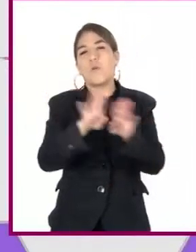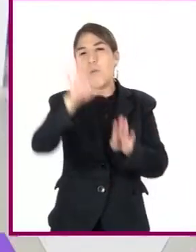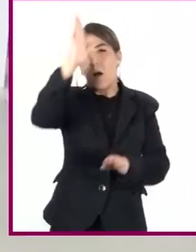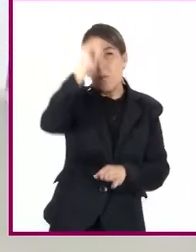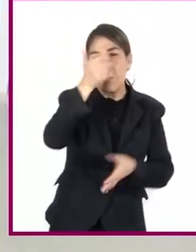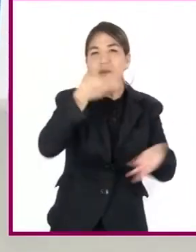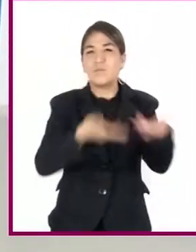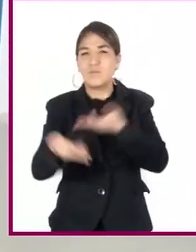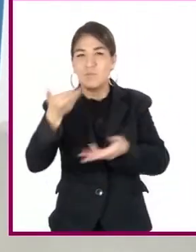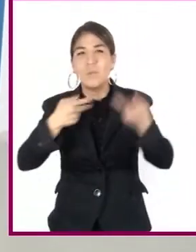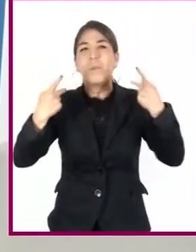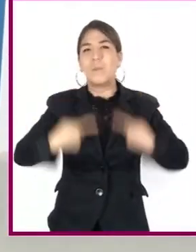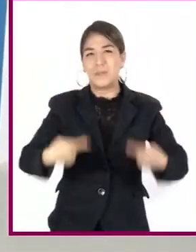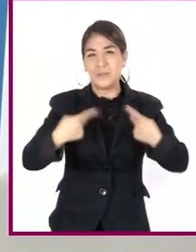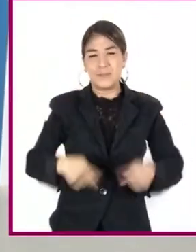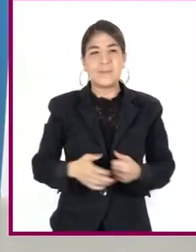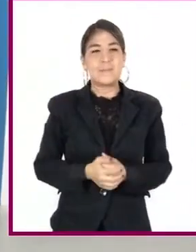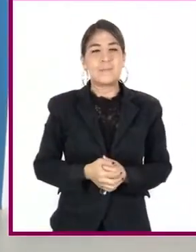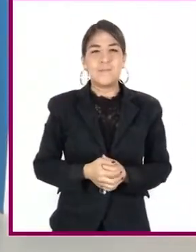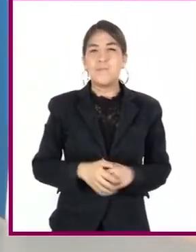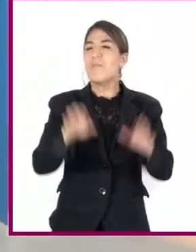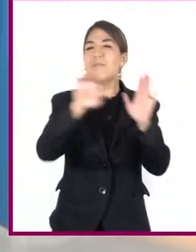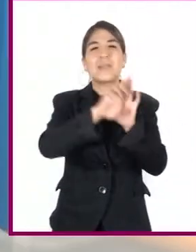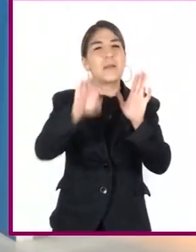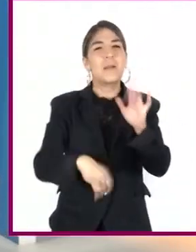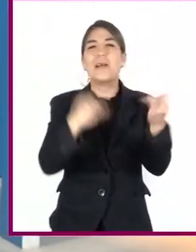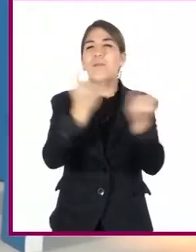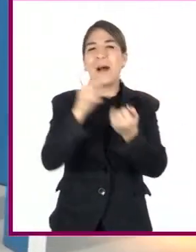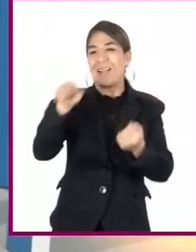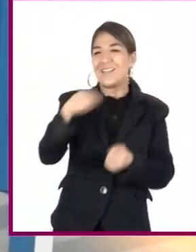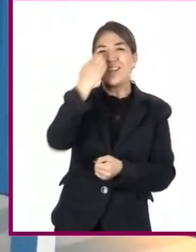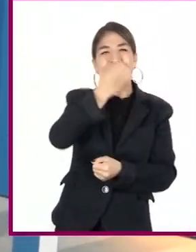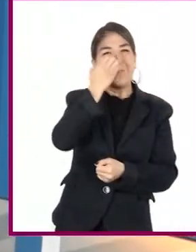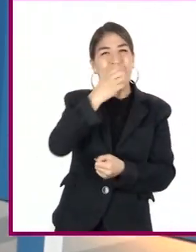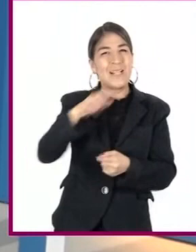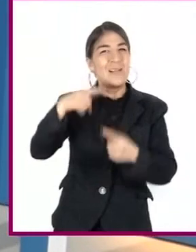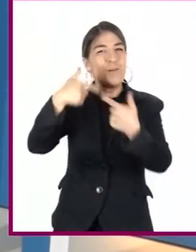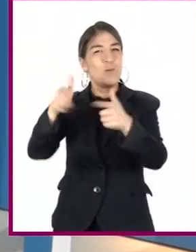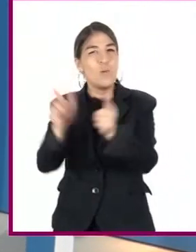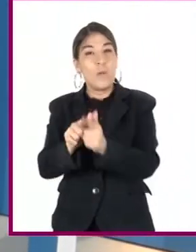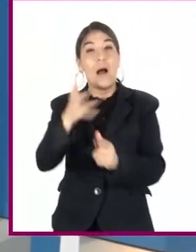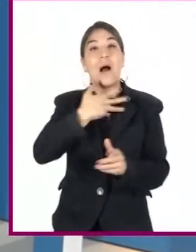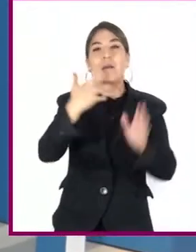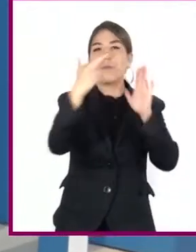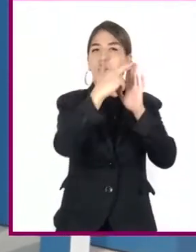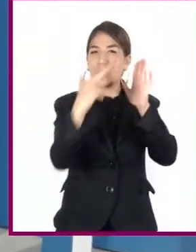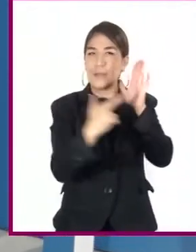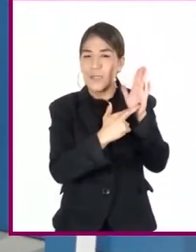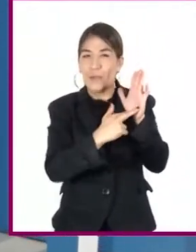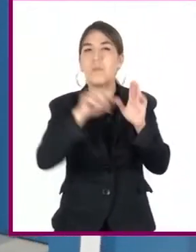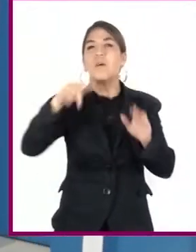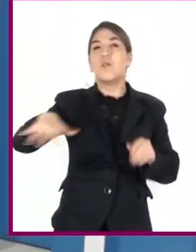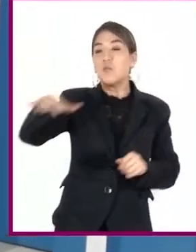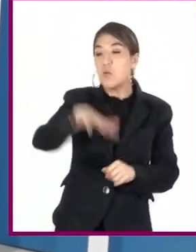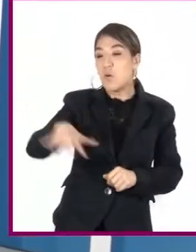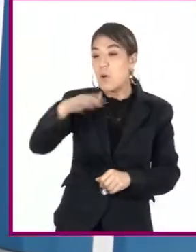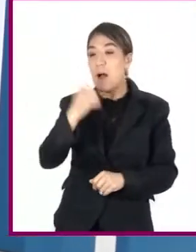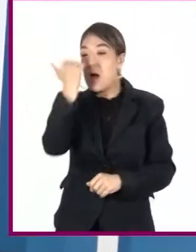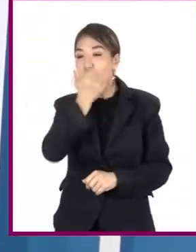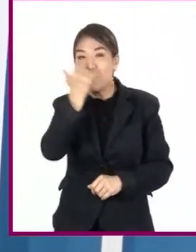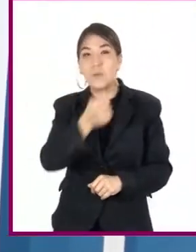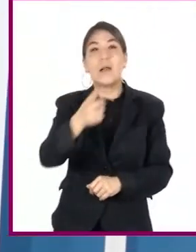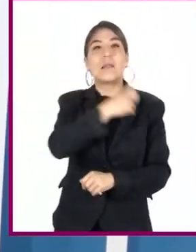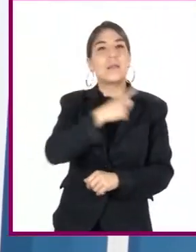sociedad. Por ejemplo, así como en las escuelas existe un reglamento que las y los alumnos deben